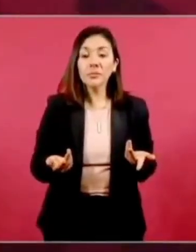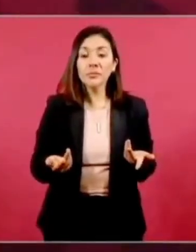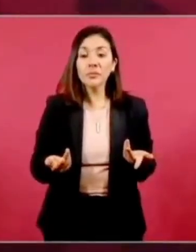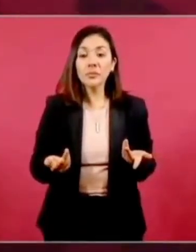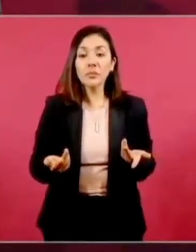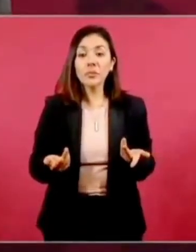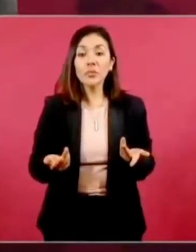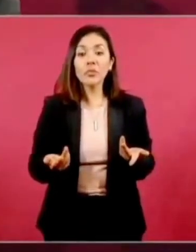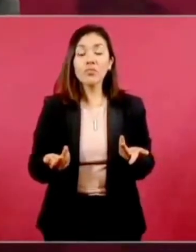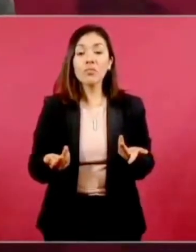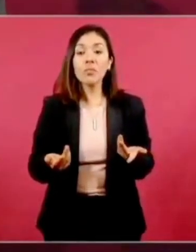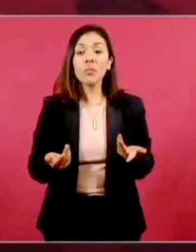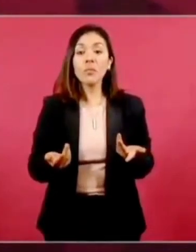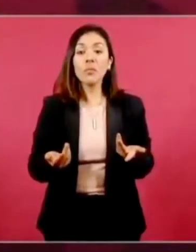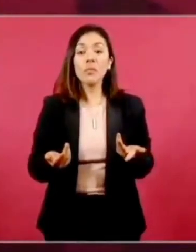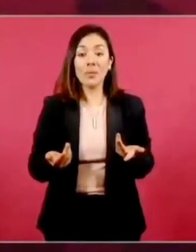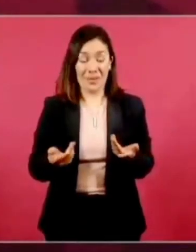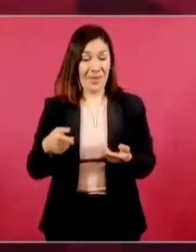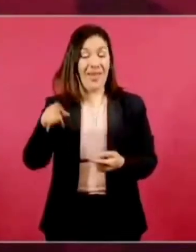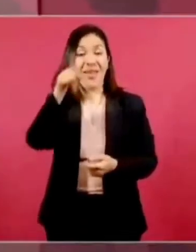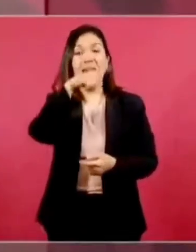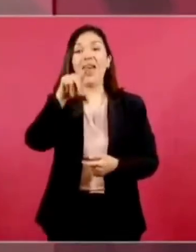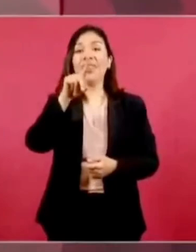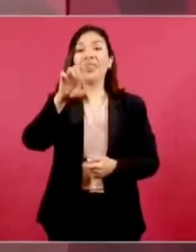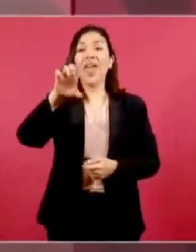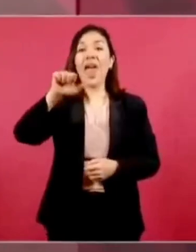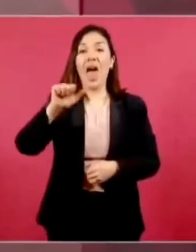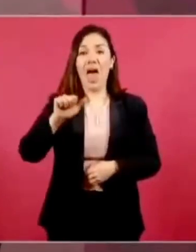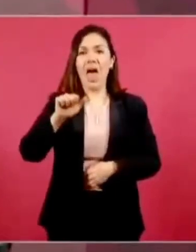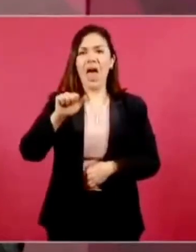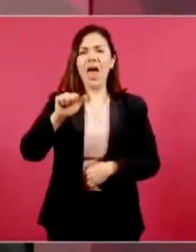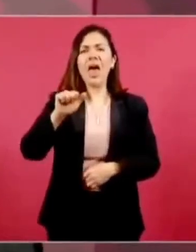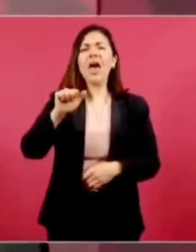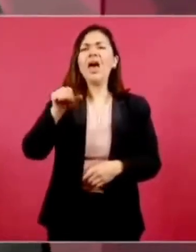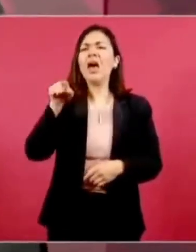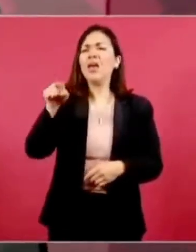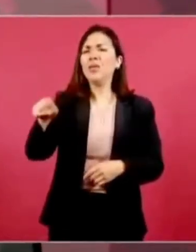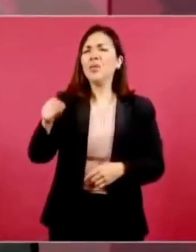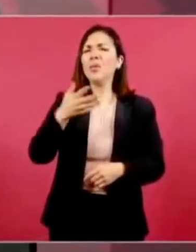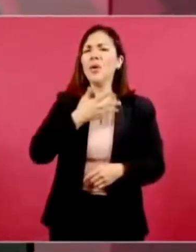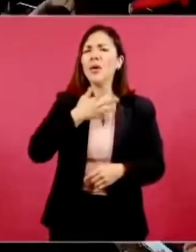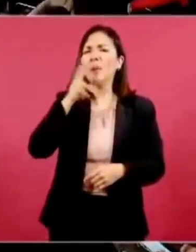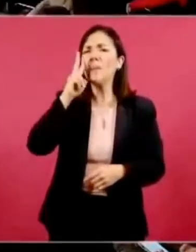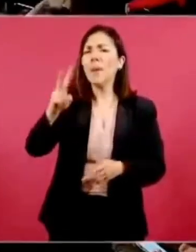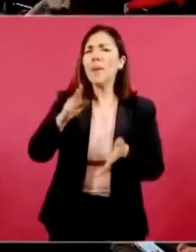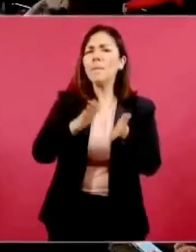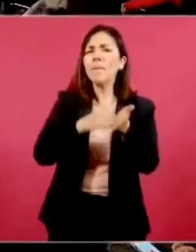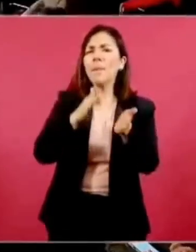nos pidieron los de la DEA, ¿no tienes ahí el documento?